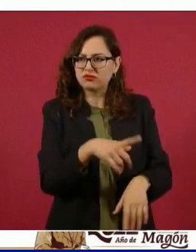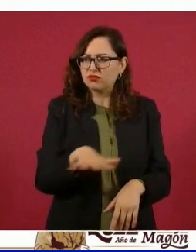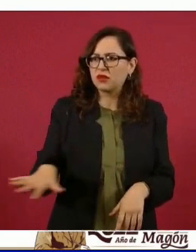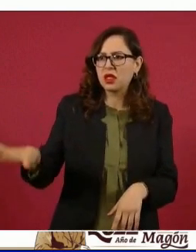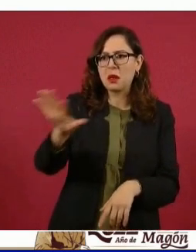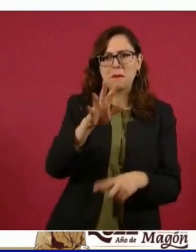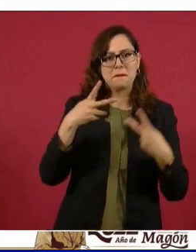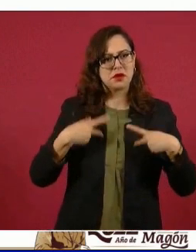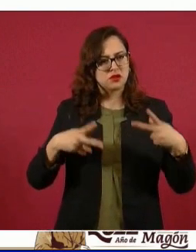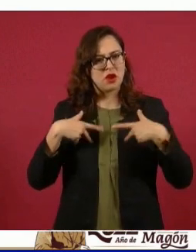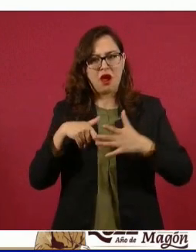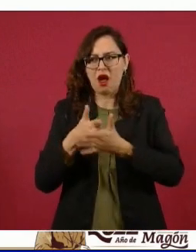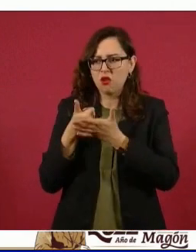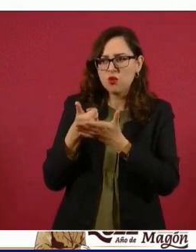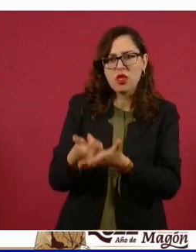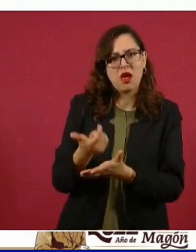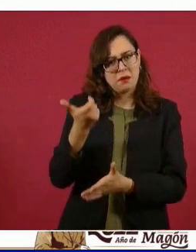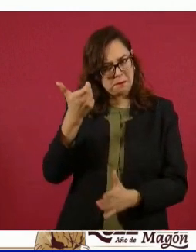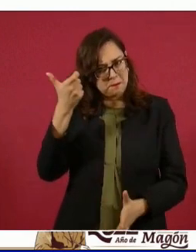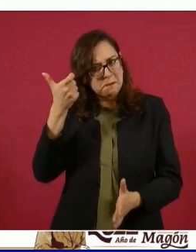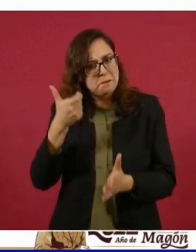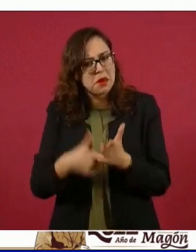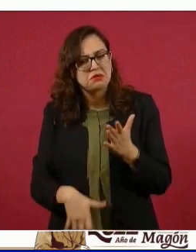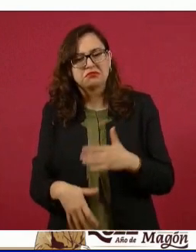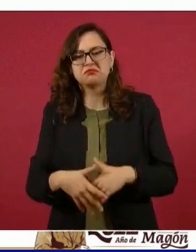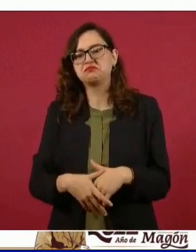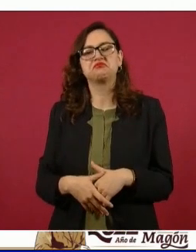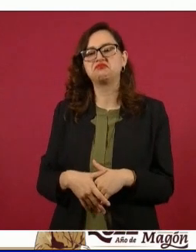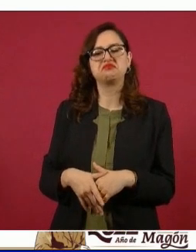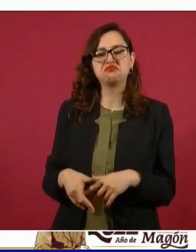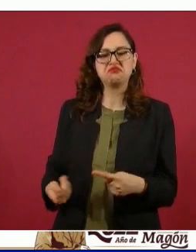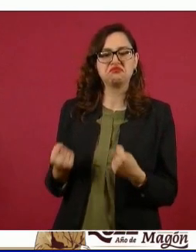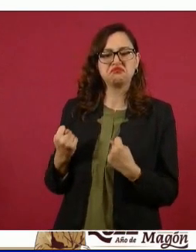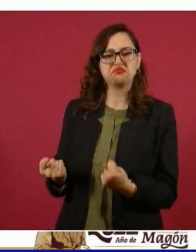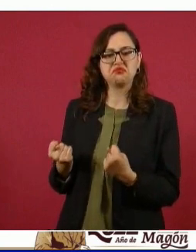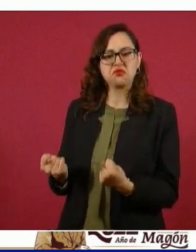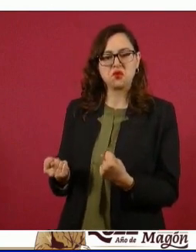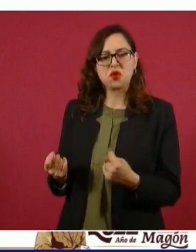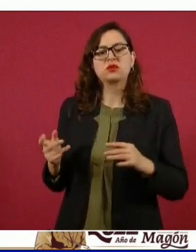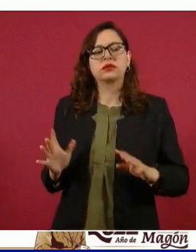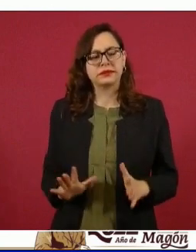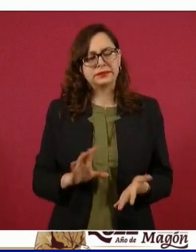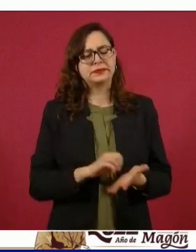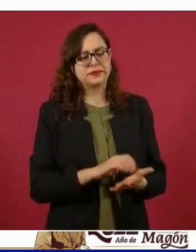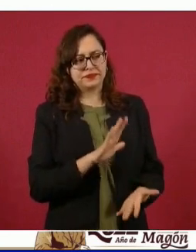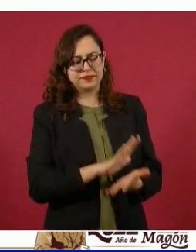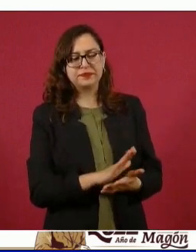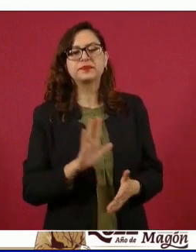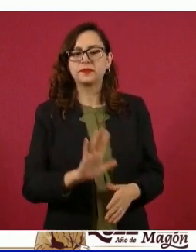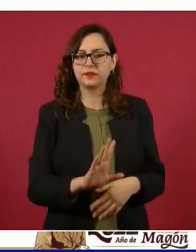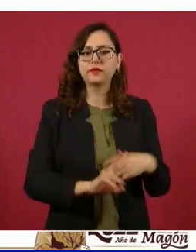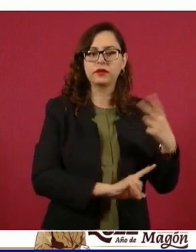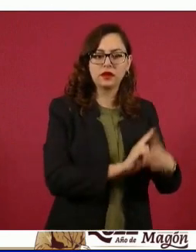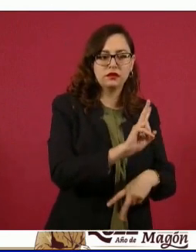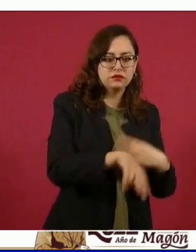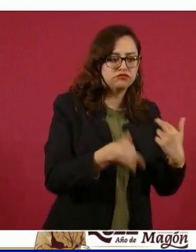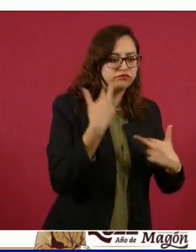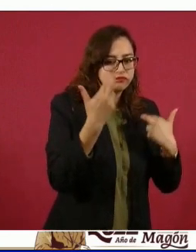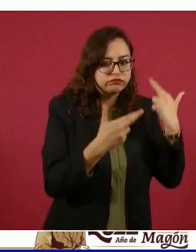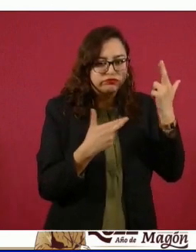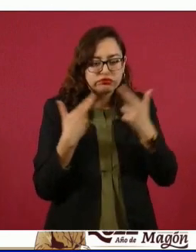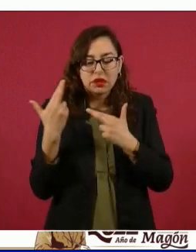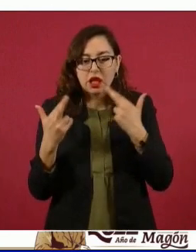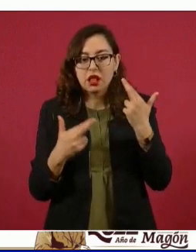los consumidores, pues revisamos todo y, como era de esperarse, encontramos en cuatro de estas cinco